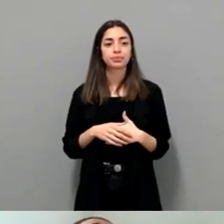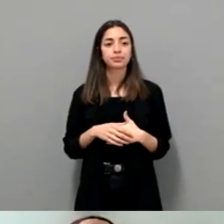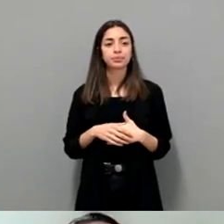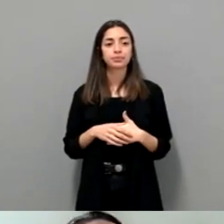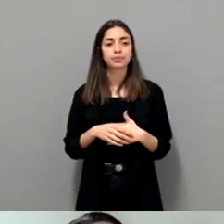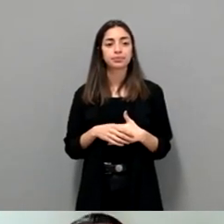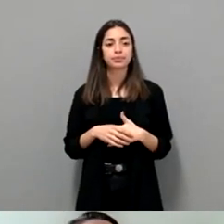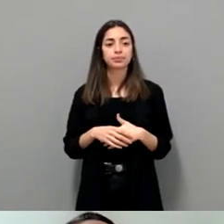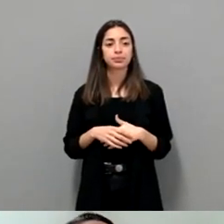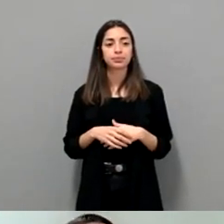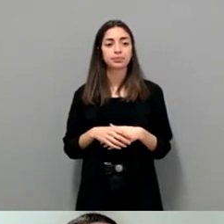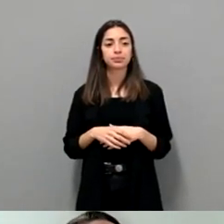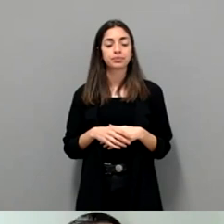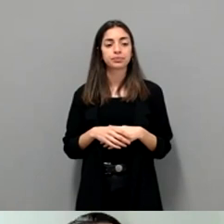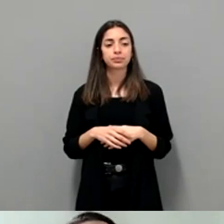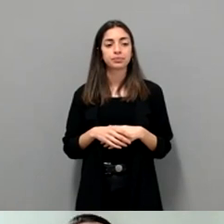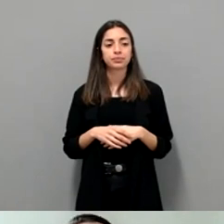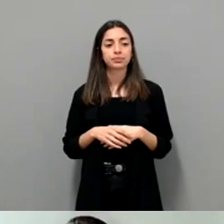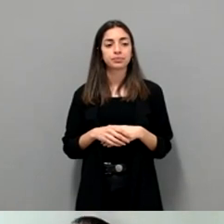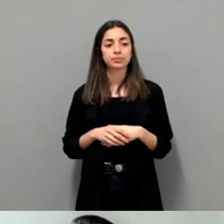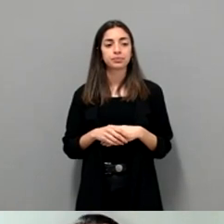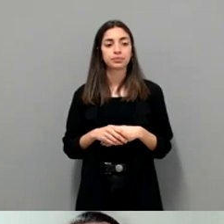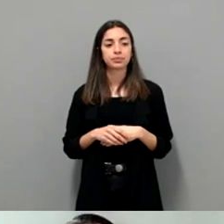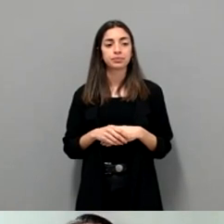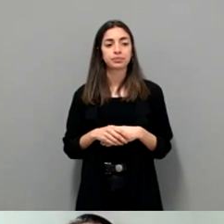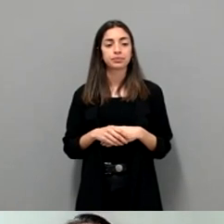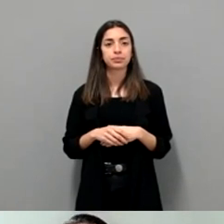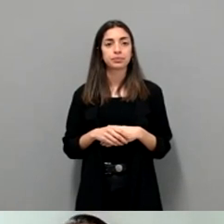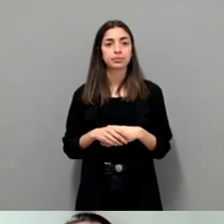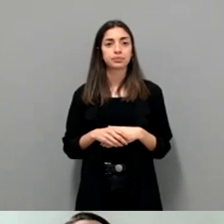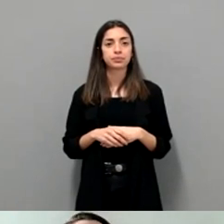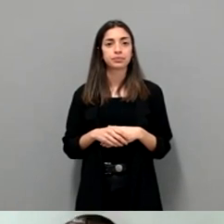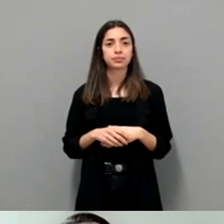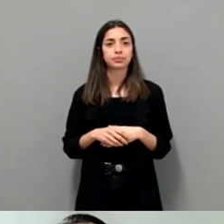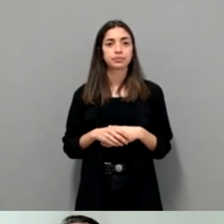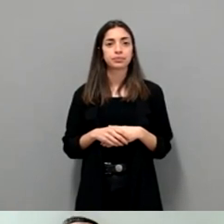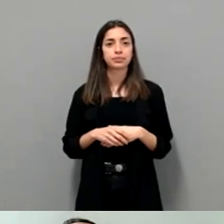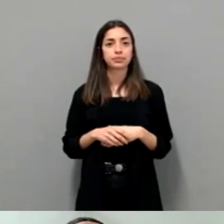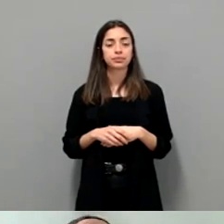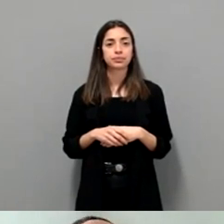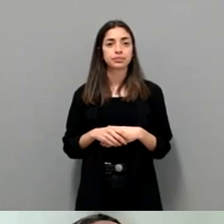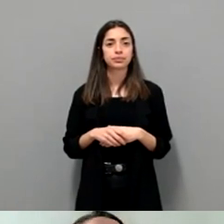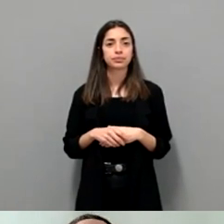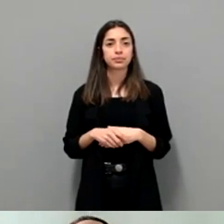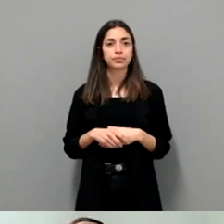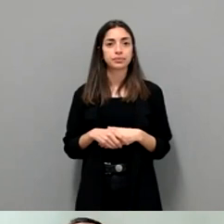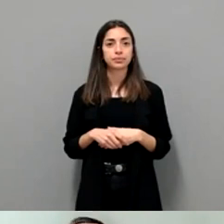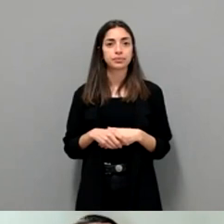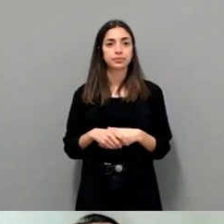Cuando quiera decir algo y la gente no